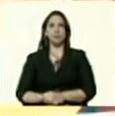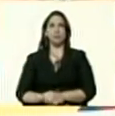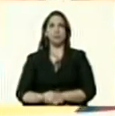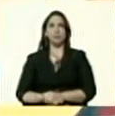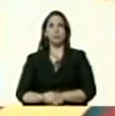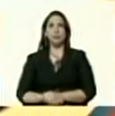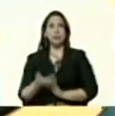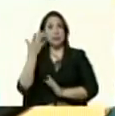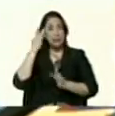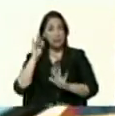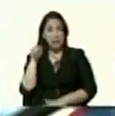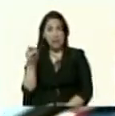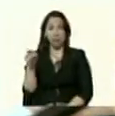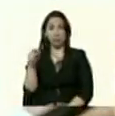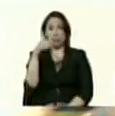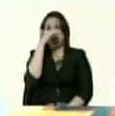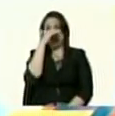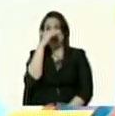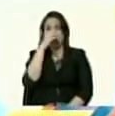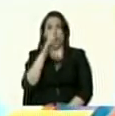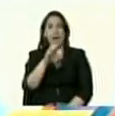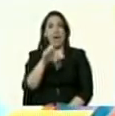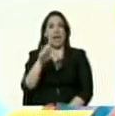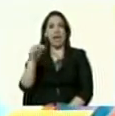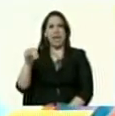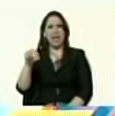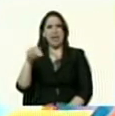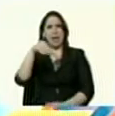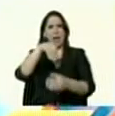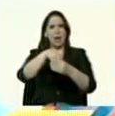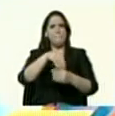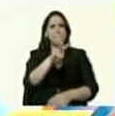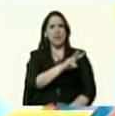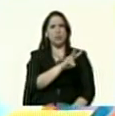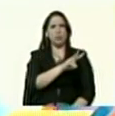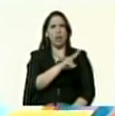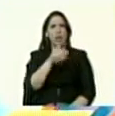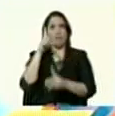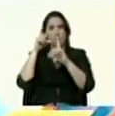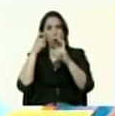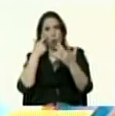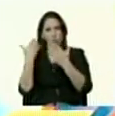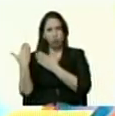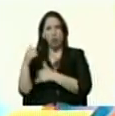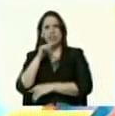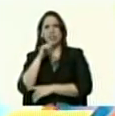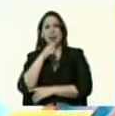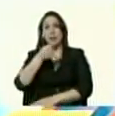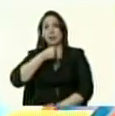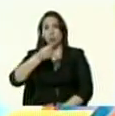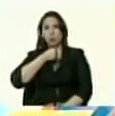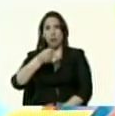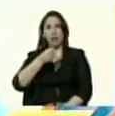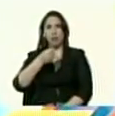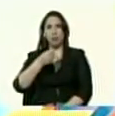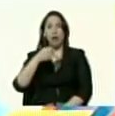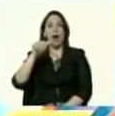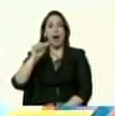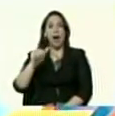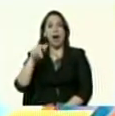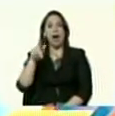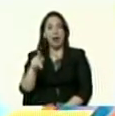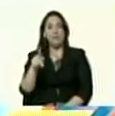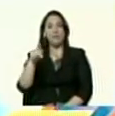él que era un guerrillero del ELN en Venezuela. Esta foto fue tomada por un reportero gráfico AFP, Luis